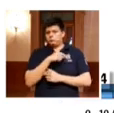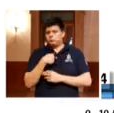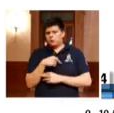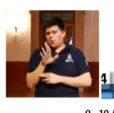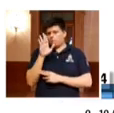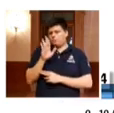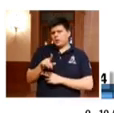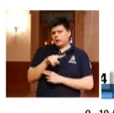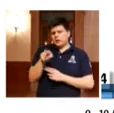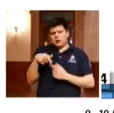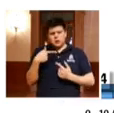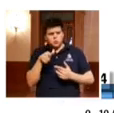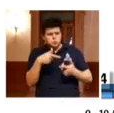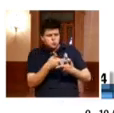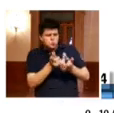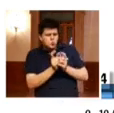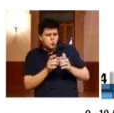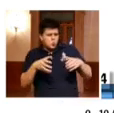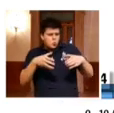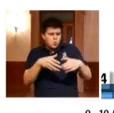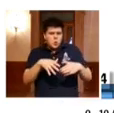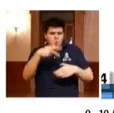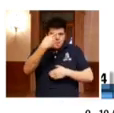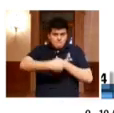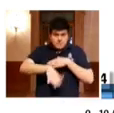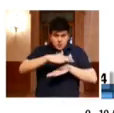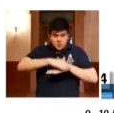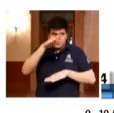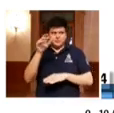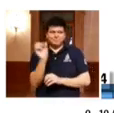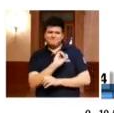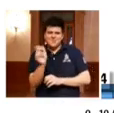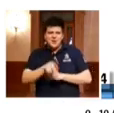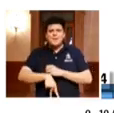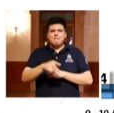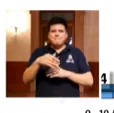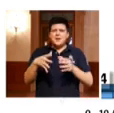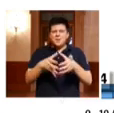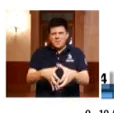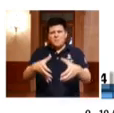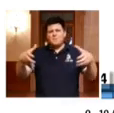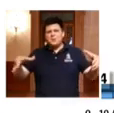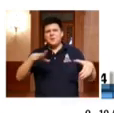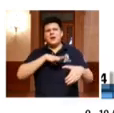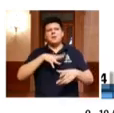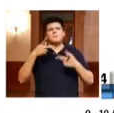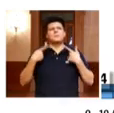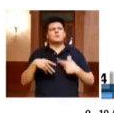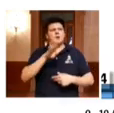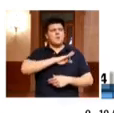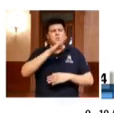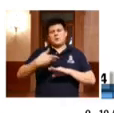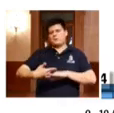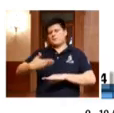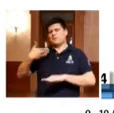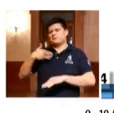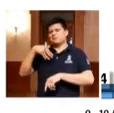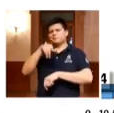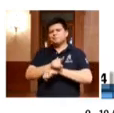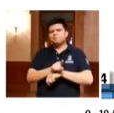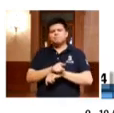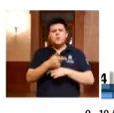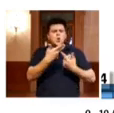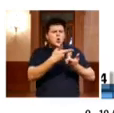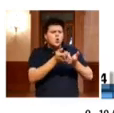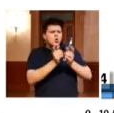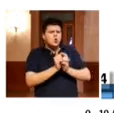aparentemente no es el grupo de mayor riesgo, pero es el grupo en el que mayormente se han incrementado las defunciones en los últimos días. En el